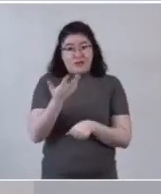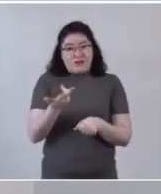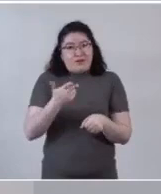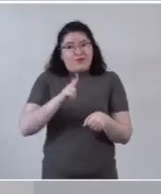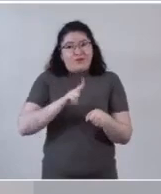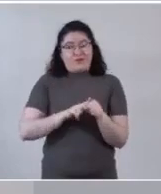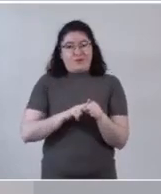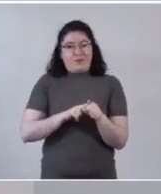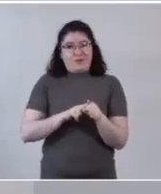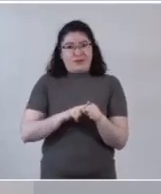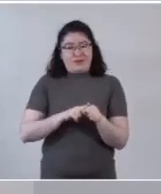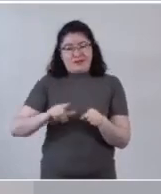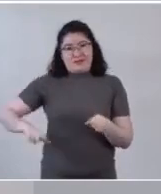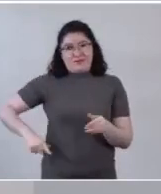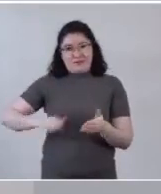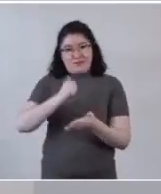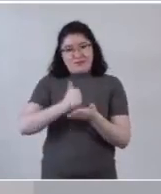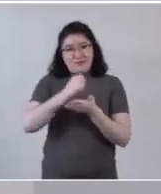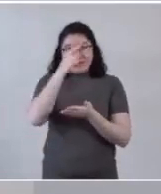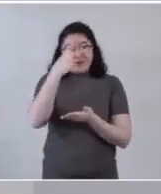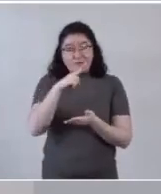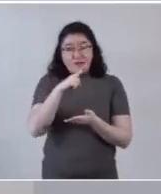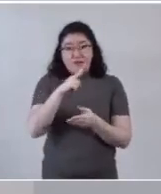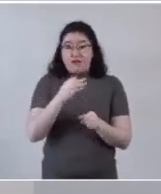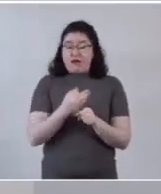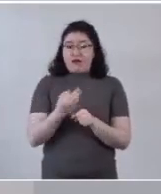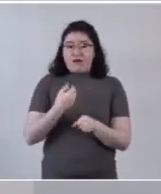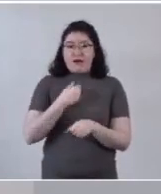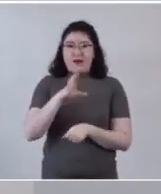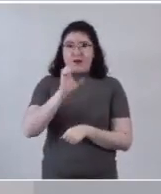Gobierno de la Ciudad de México que están recibiendo pacientes COVID